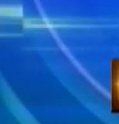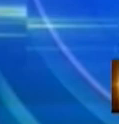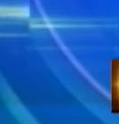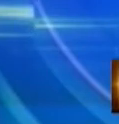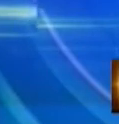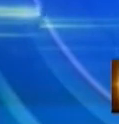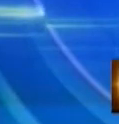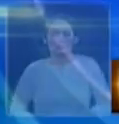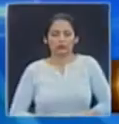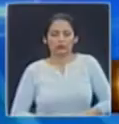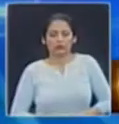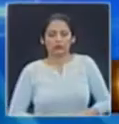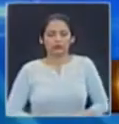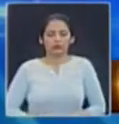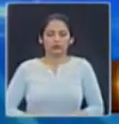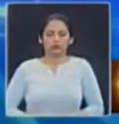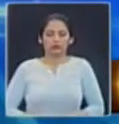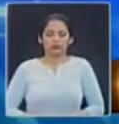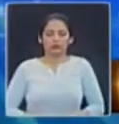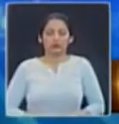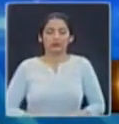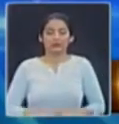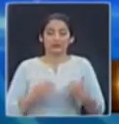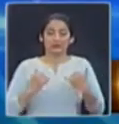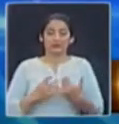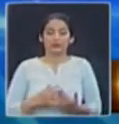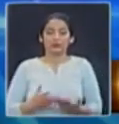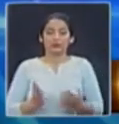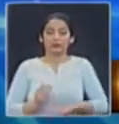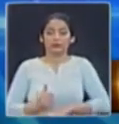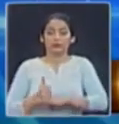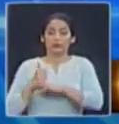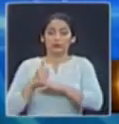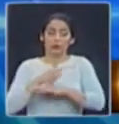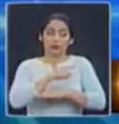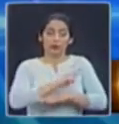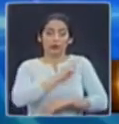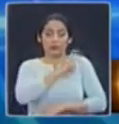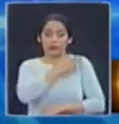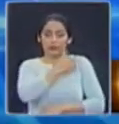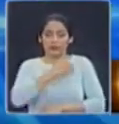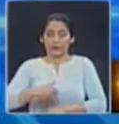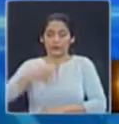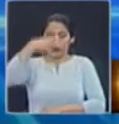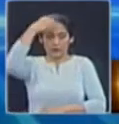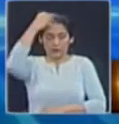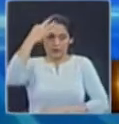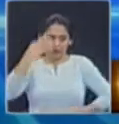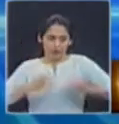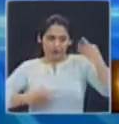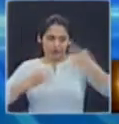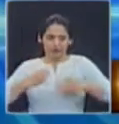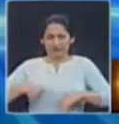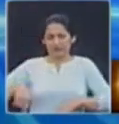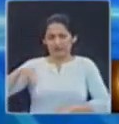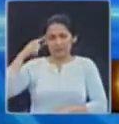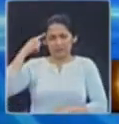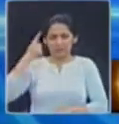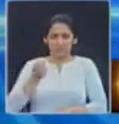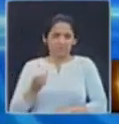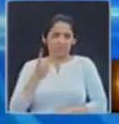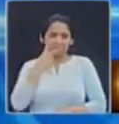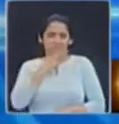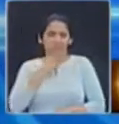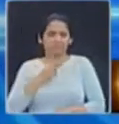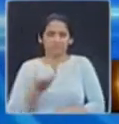Glass, significa solamente una farsa. Imagínese usted, con tantos procesos que se encuentran en camino en la Fiscalía y